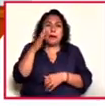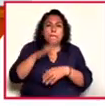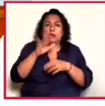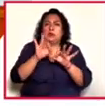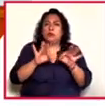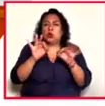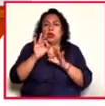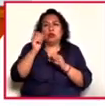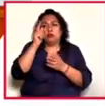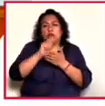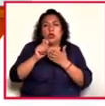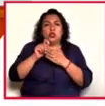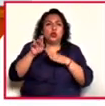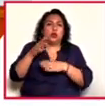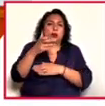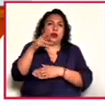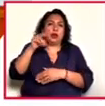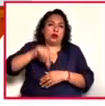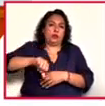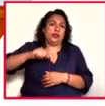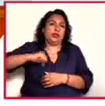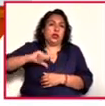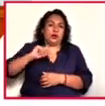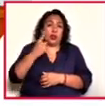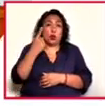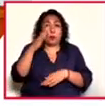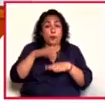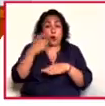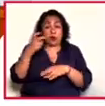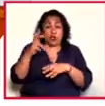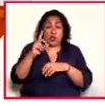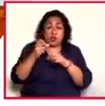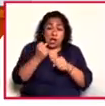XXI. Para ello, ha dedicado 30 años a actualizar y